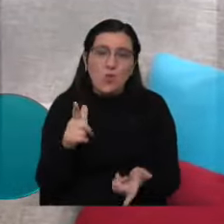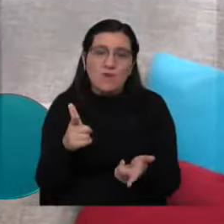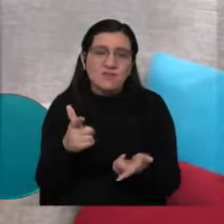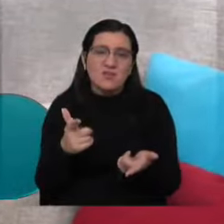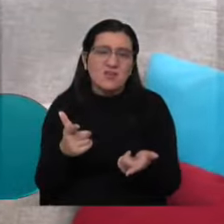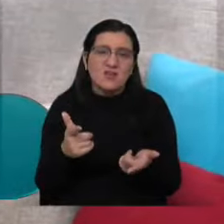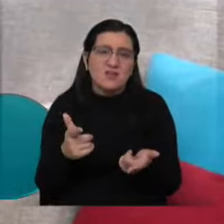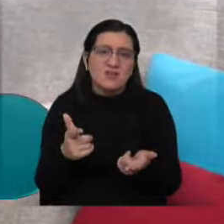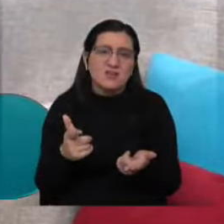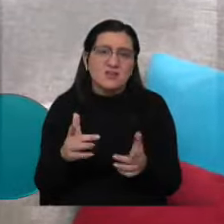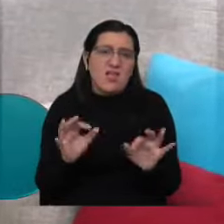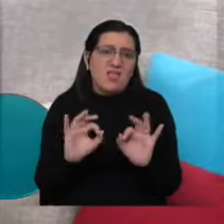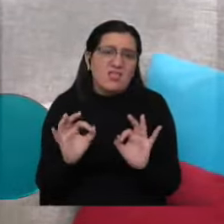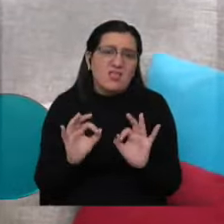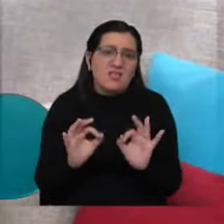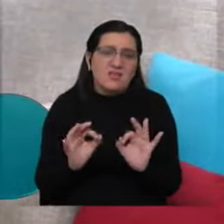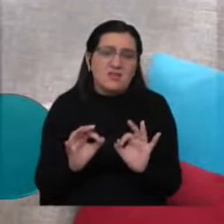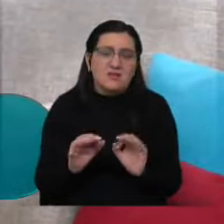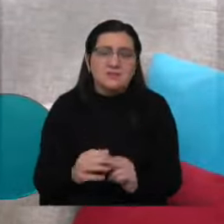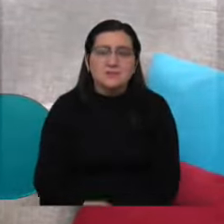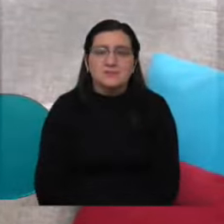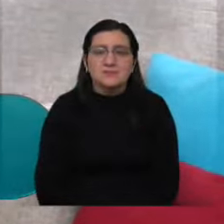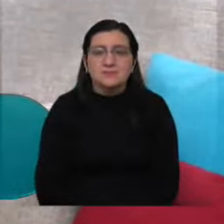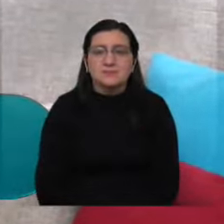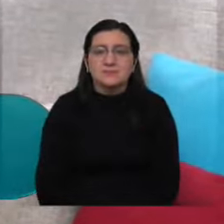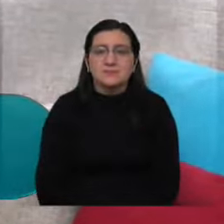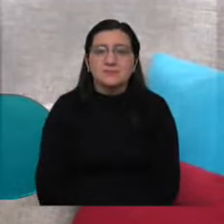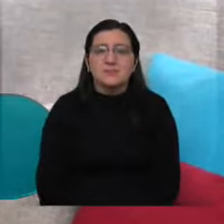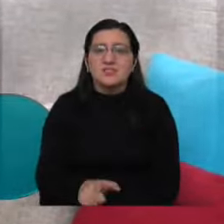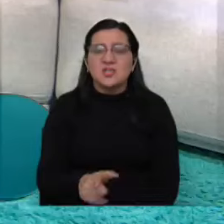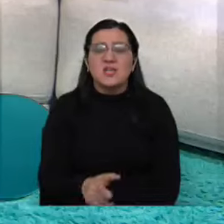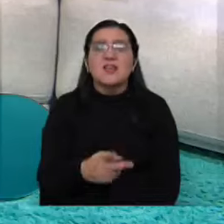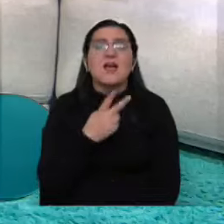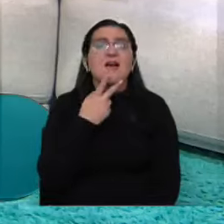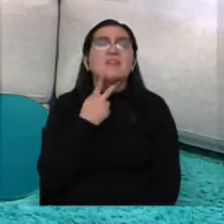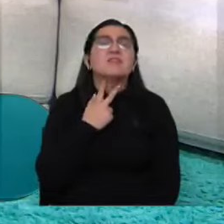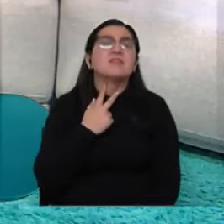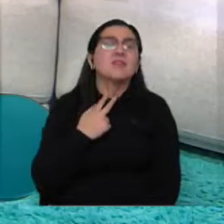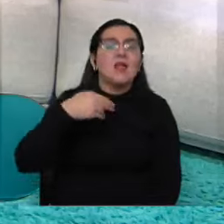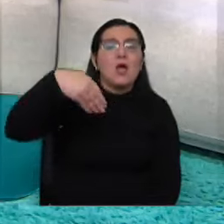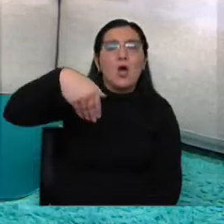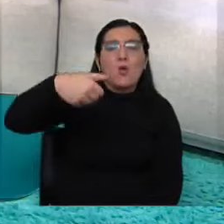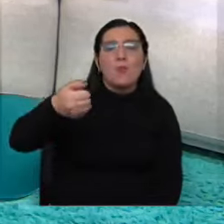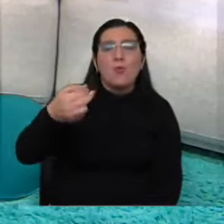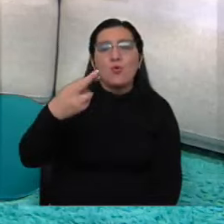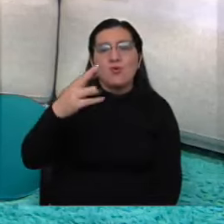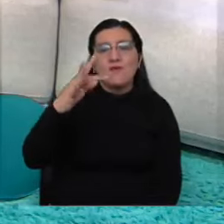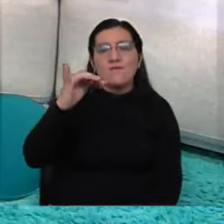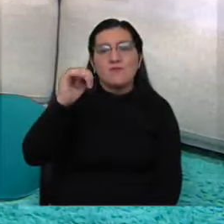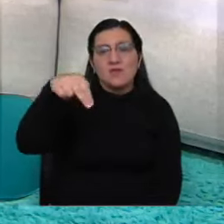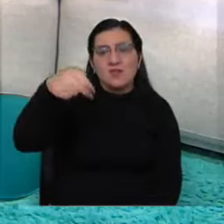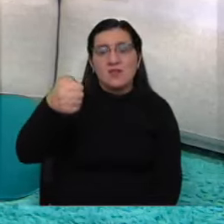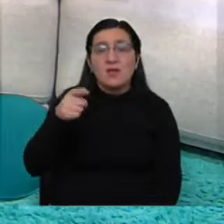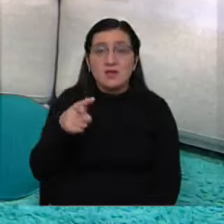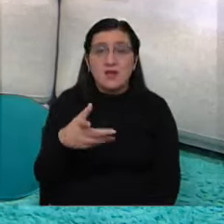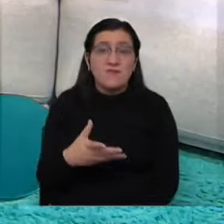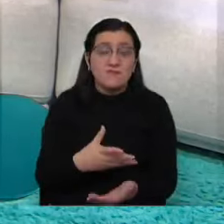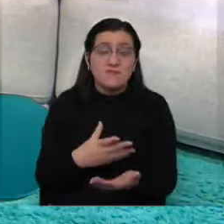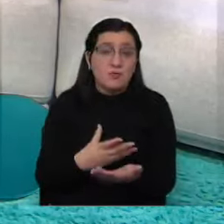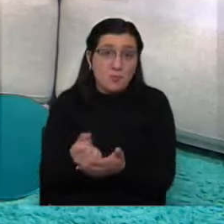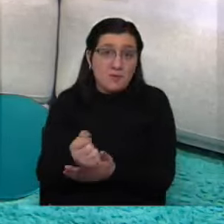de no entonces Y también era otro r que se supo después es que era dicta la morfina Ay eso Claro en una época también donde ibas a la farmacia y compraba